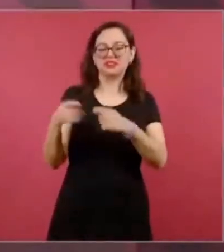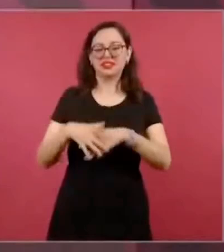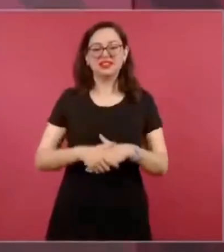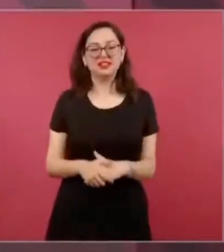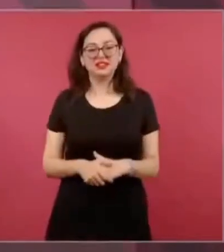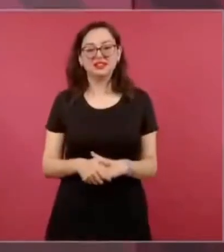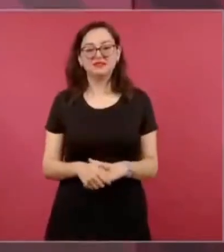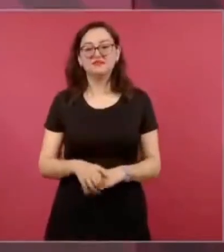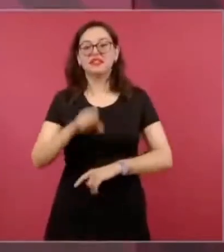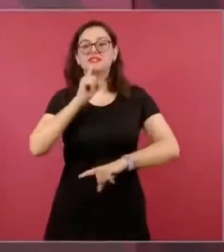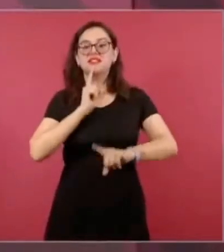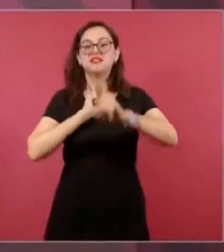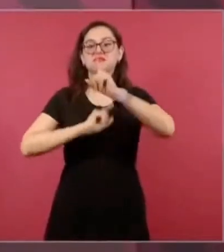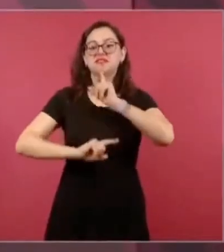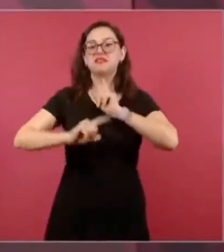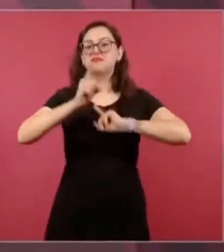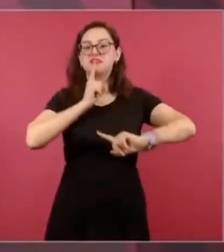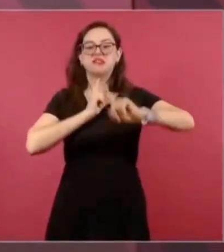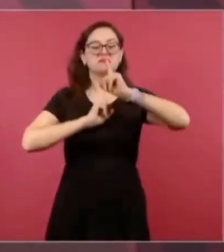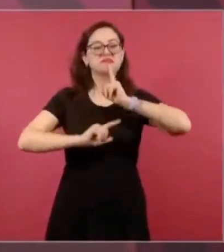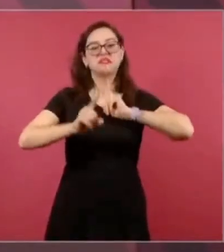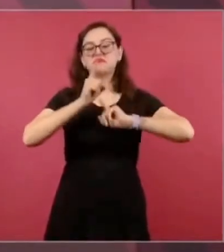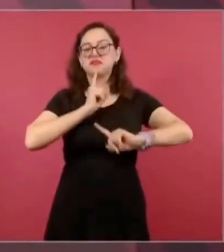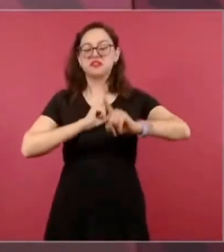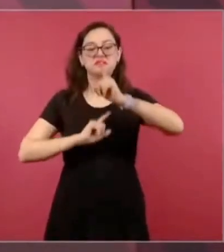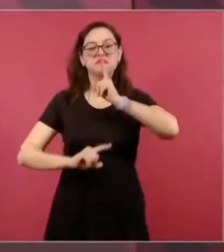pura mentira.